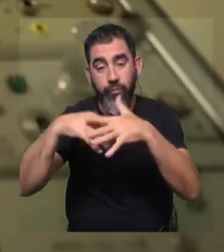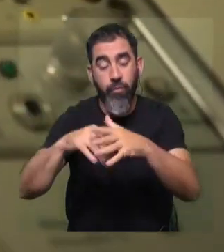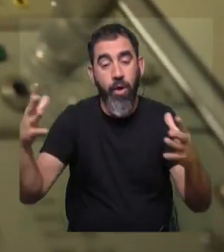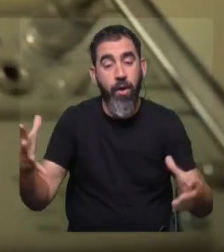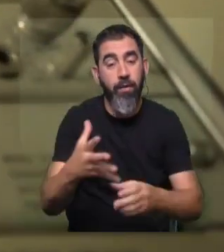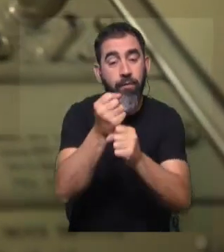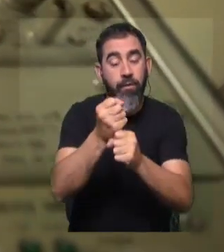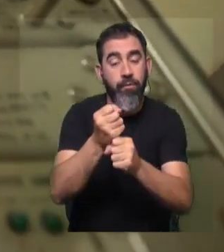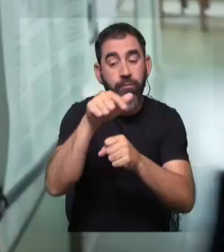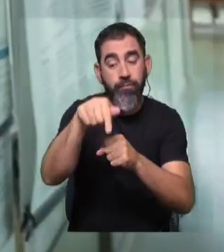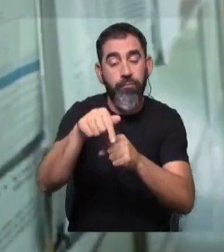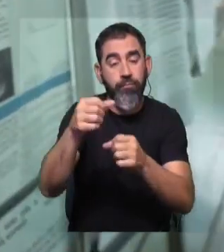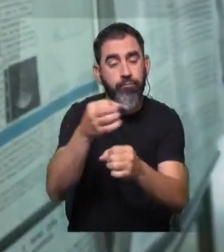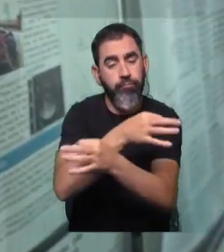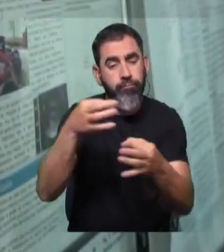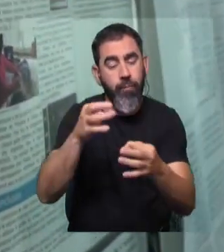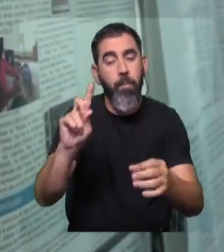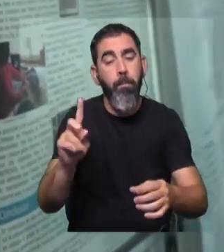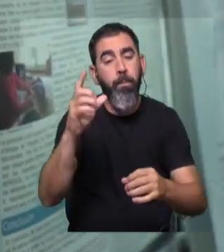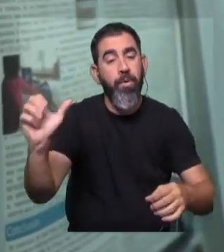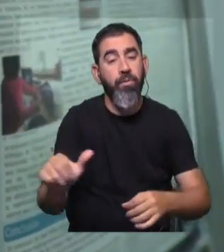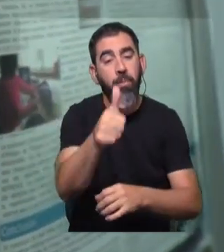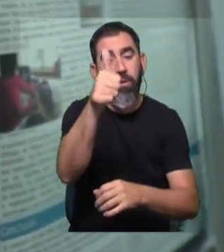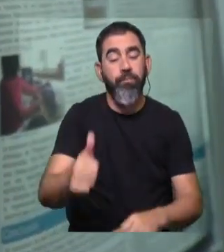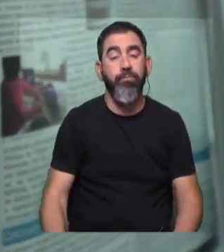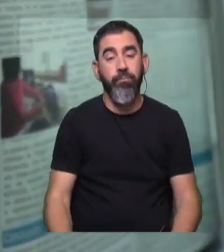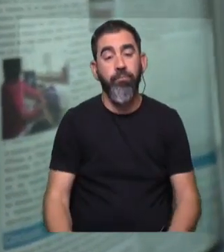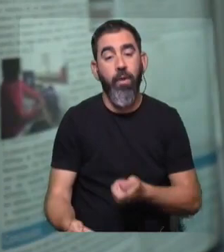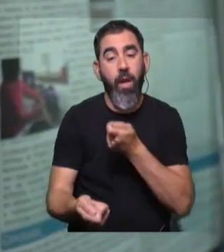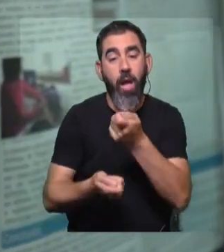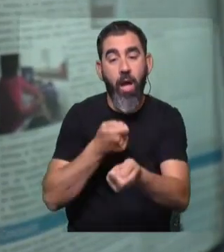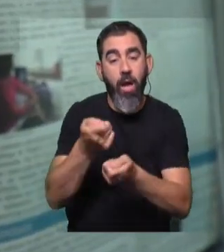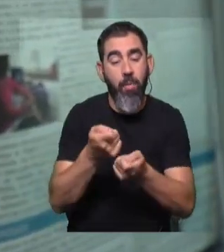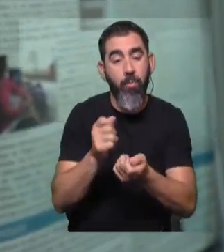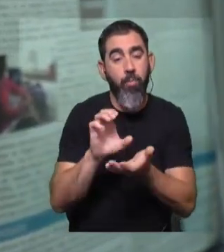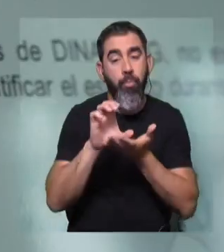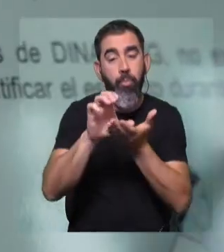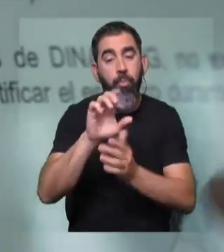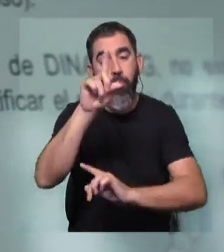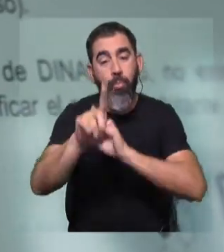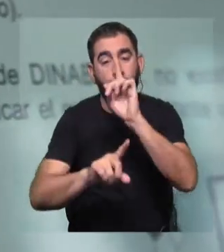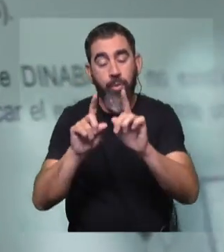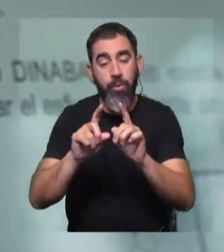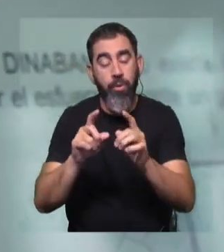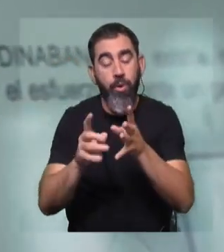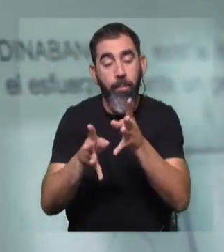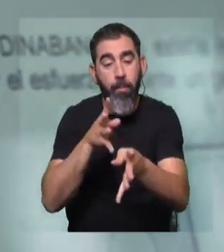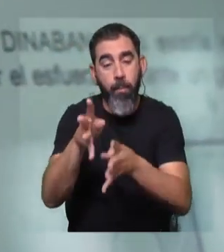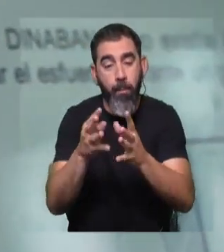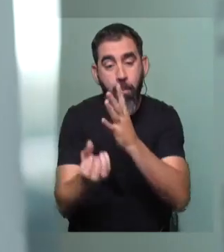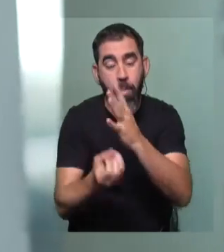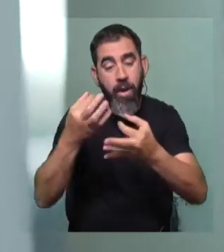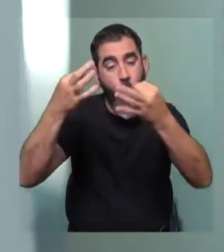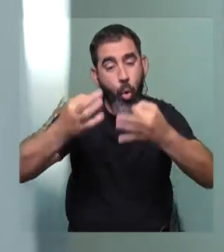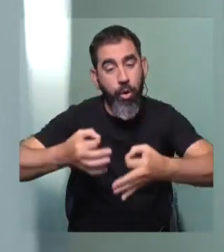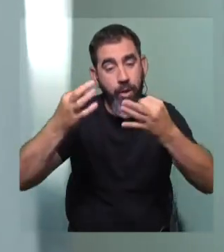aniversario, el núcleo destaca algunos de sus principales logros: el aporte de regalías a la universidad por equipos biomédicos